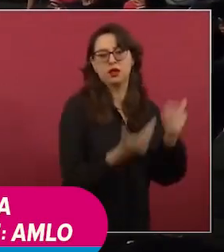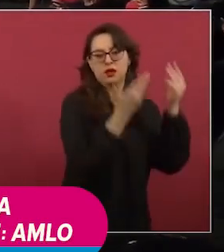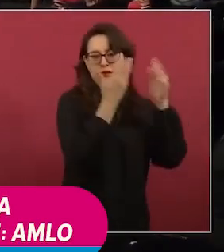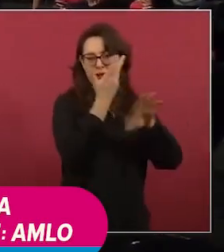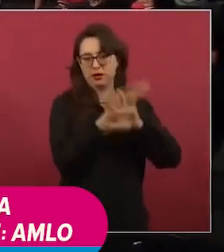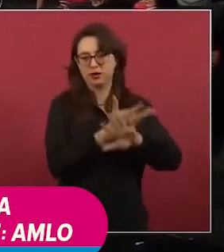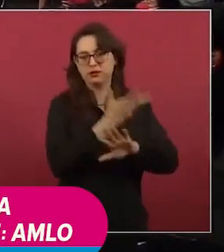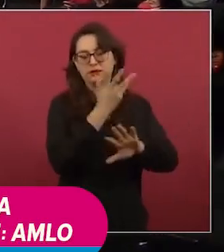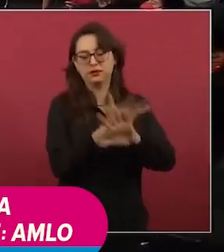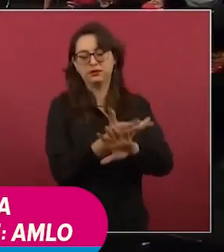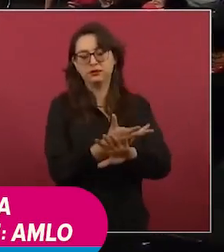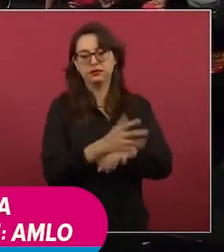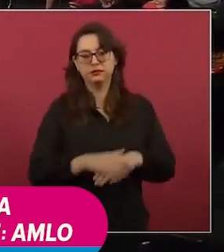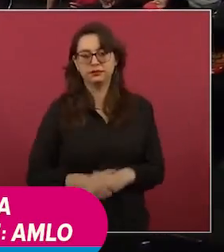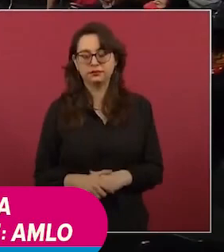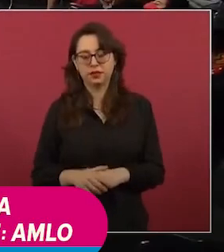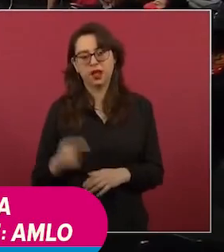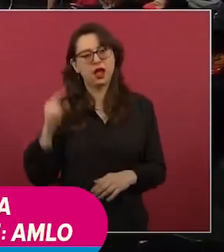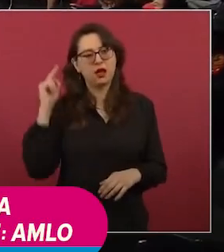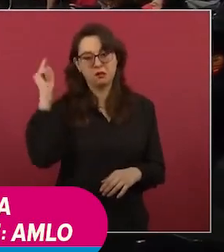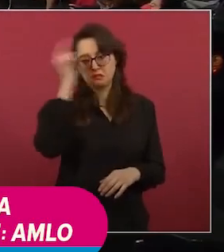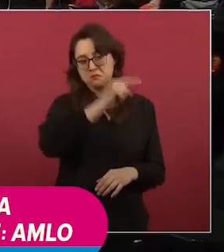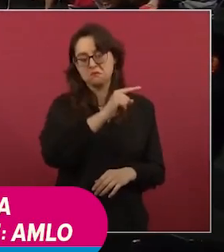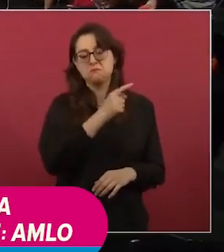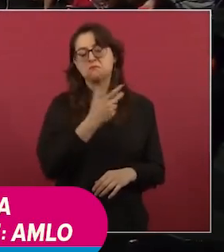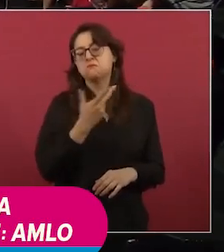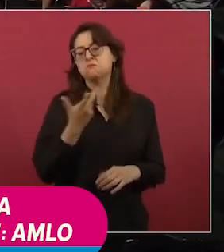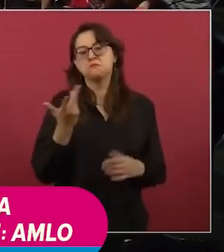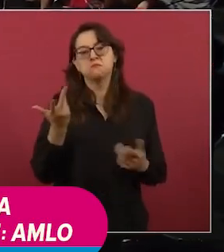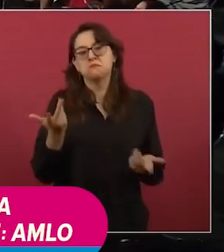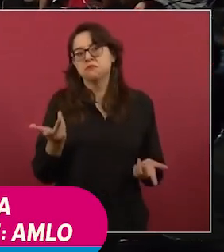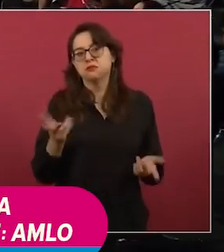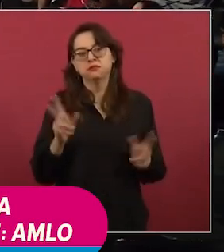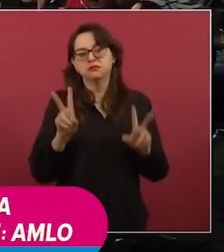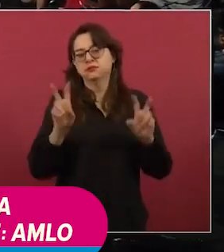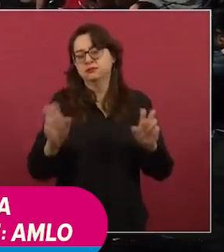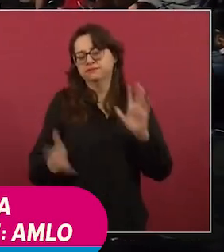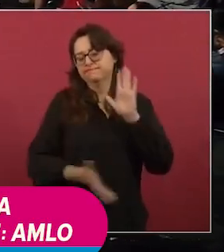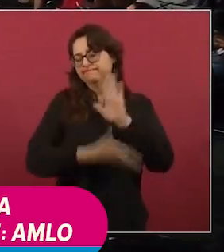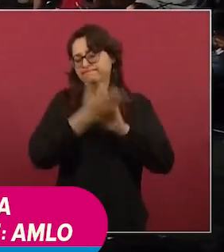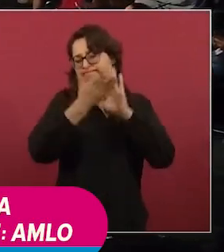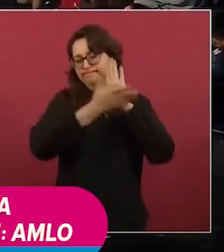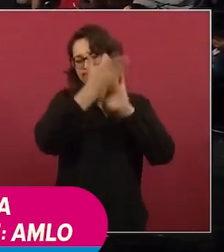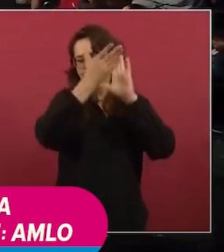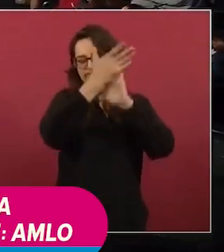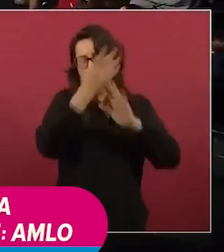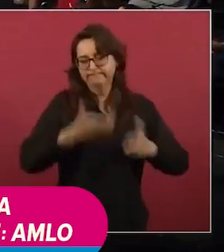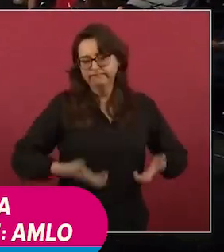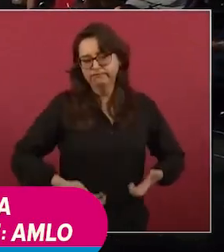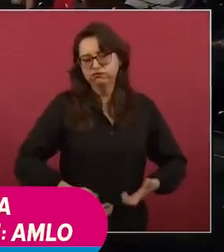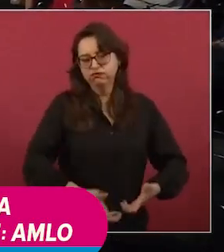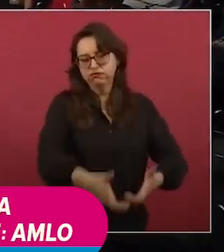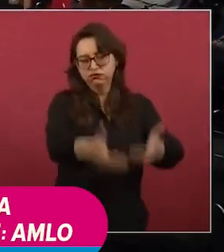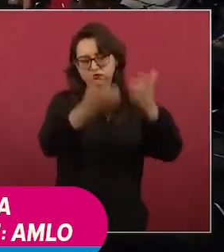a Estados Unidos y usarlo en la construcción de carreteras.